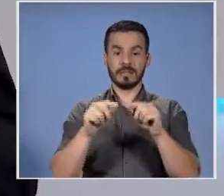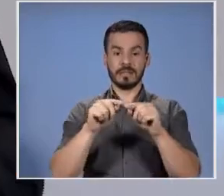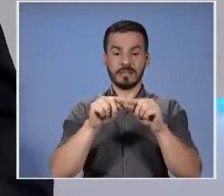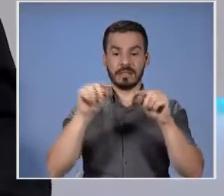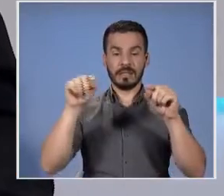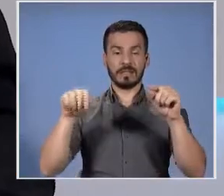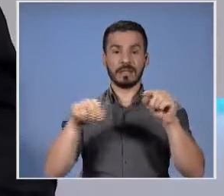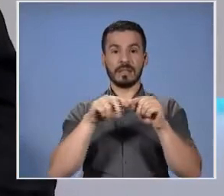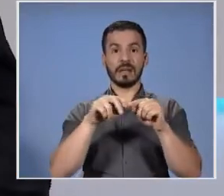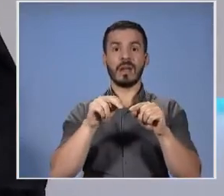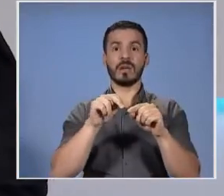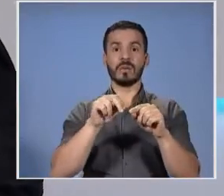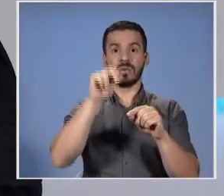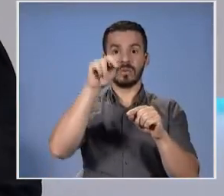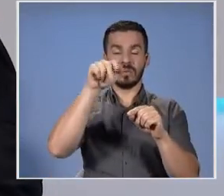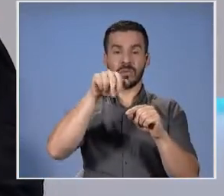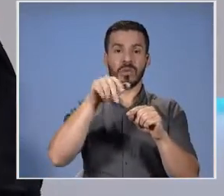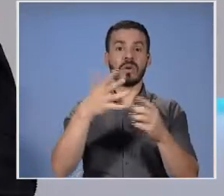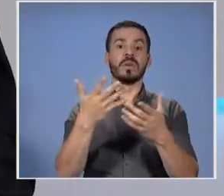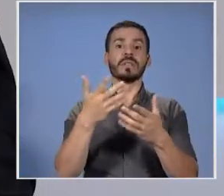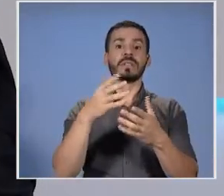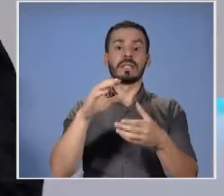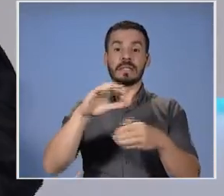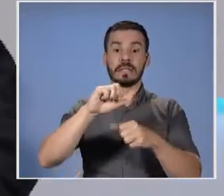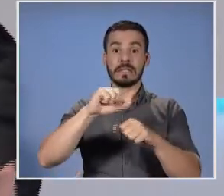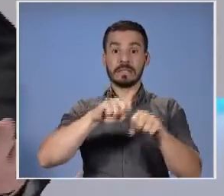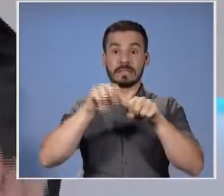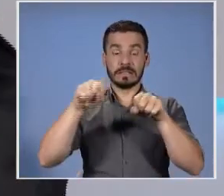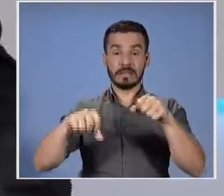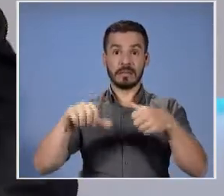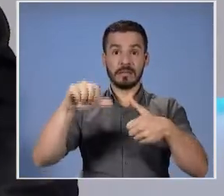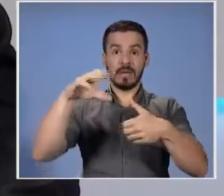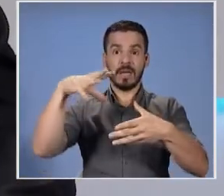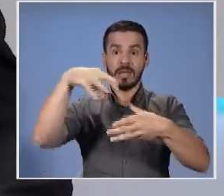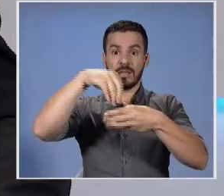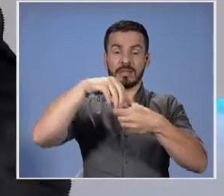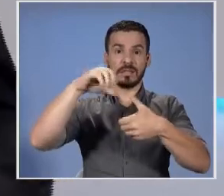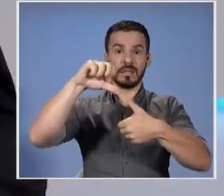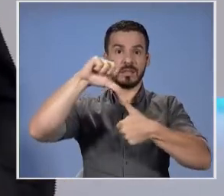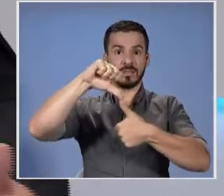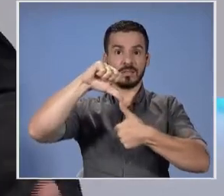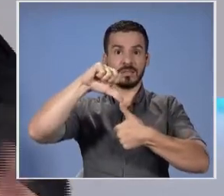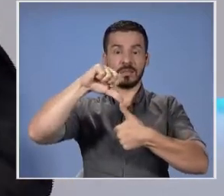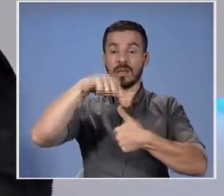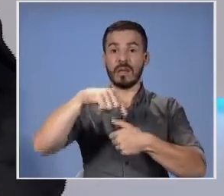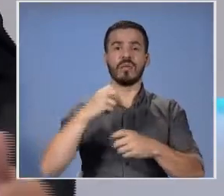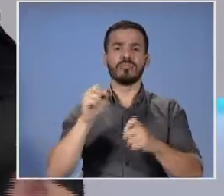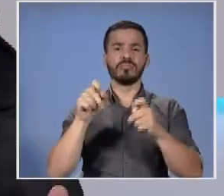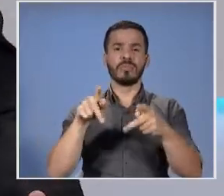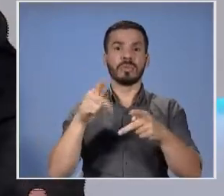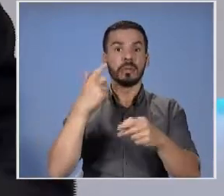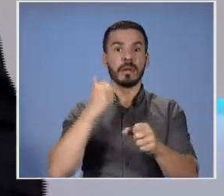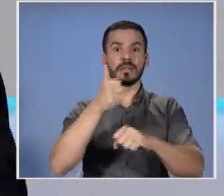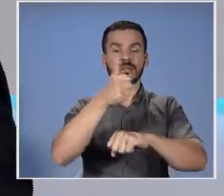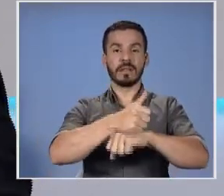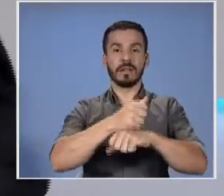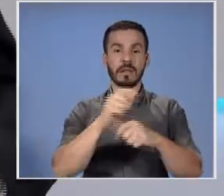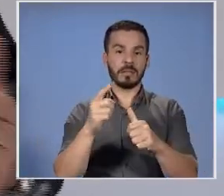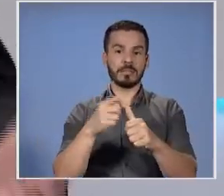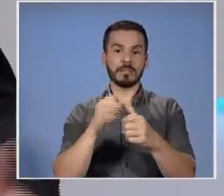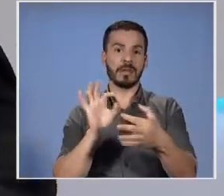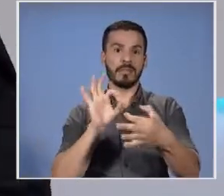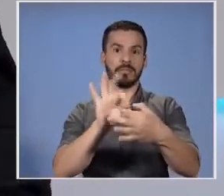los que sustentan el sistema de integración centroamericana, y ahí tiene una gran oportunidad, no solamente para establecer los primeros